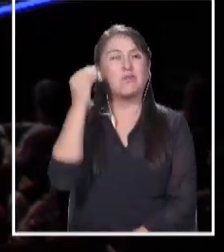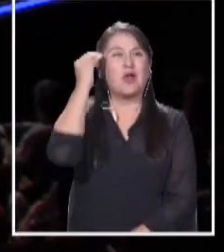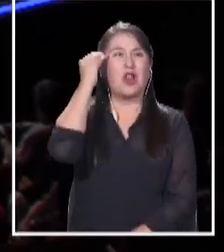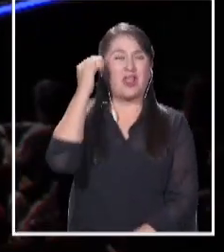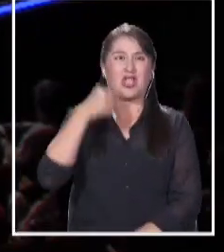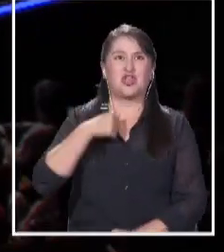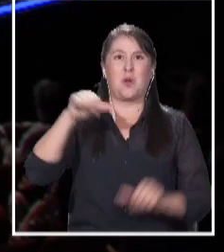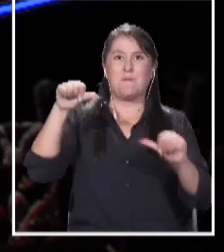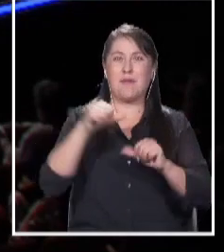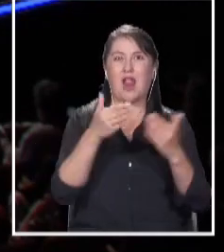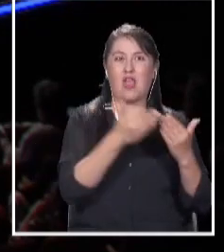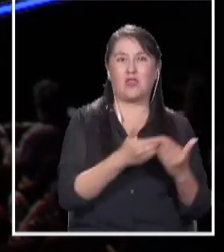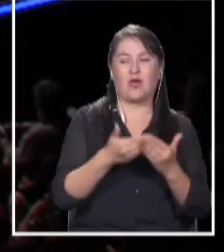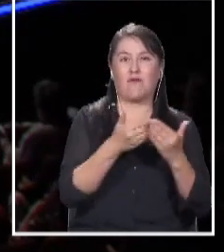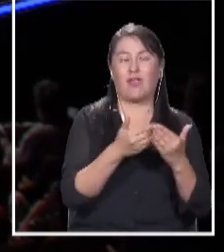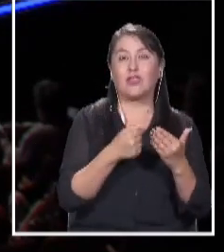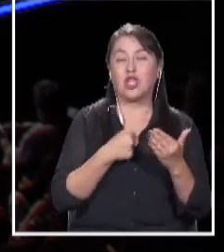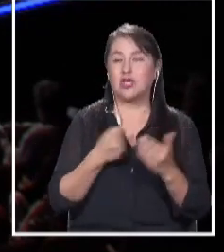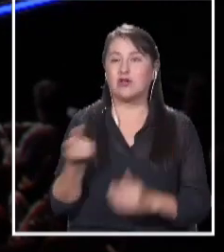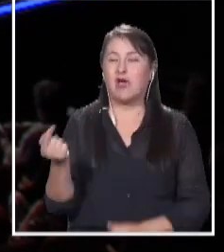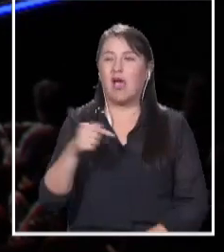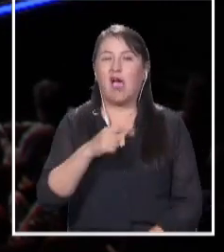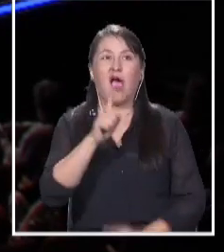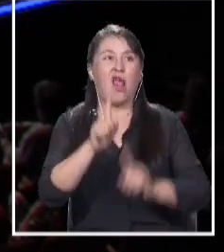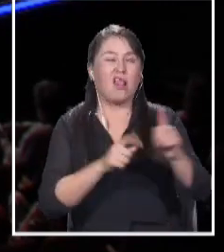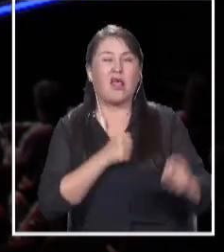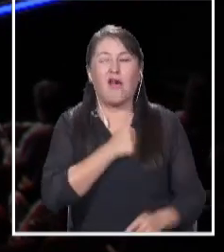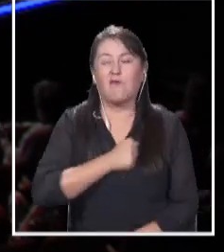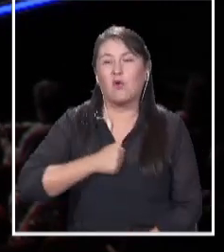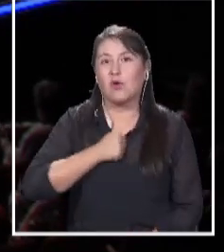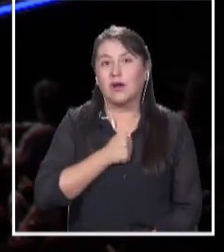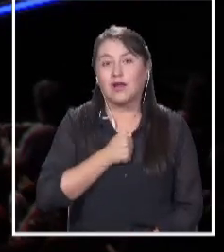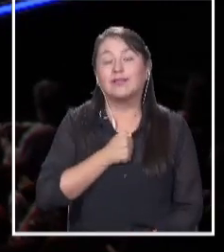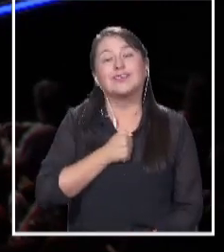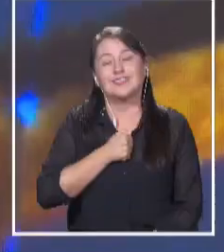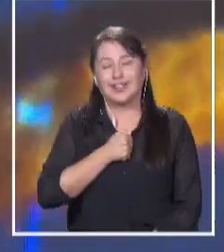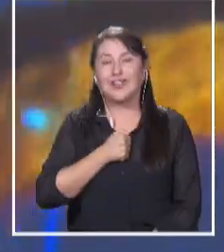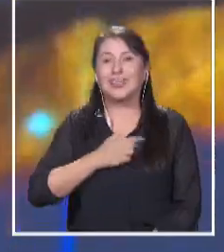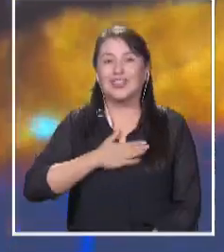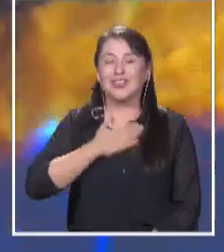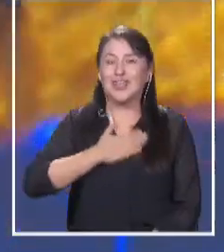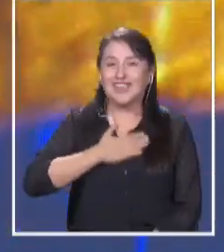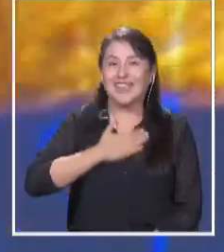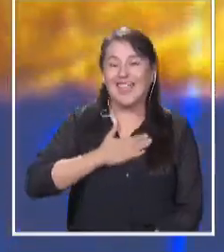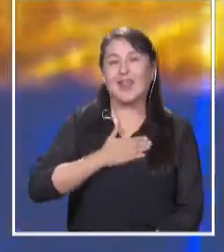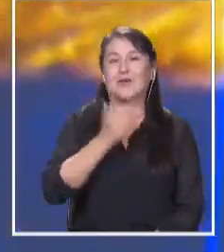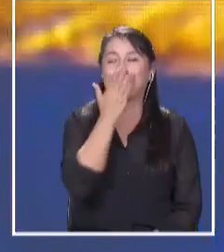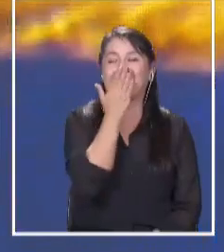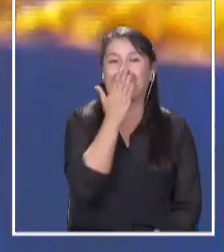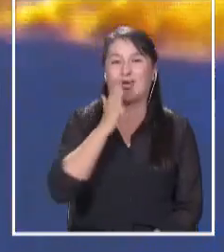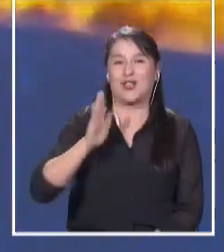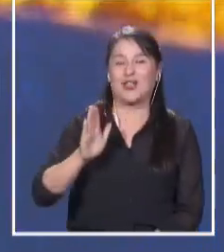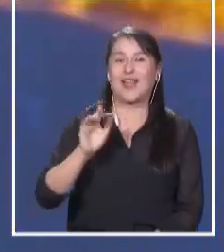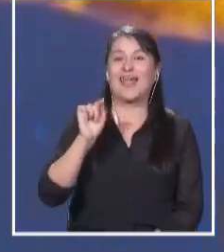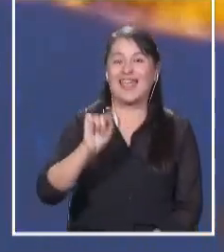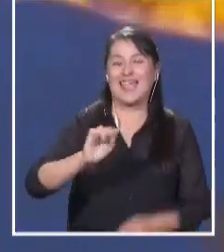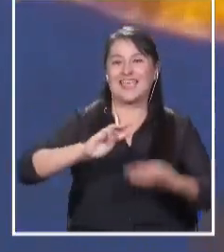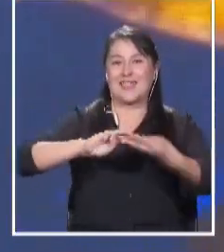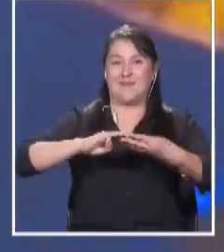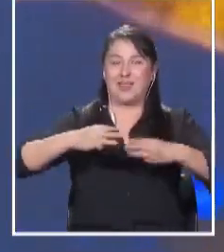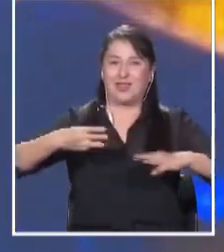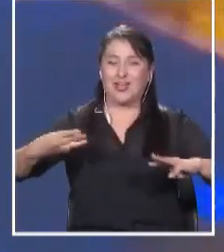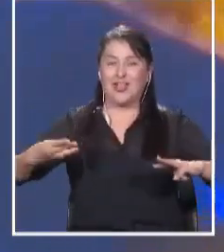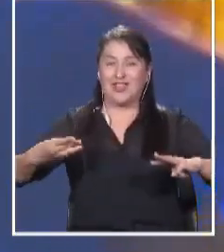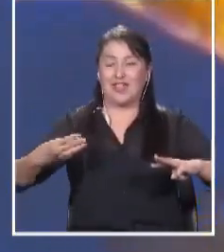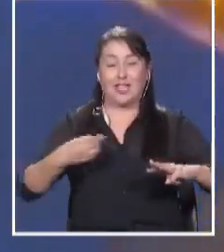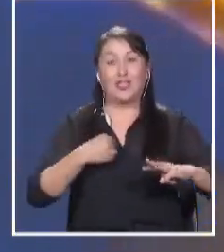no quieres que nadie se aburra cuando viene a escucharte a ti. Entonces, una de mis pasiones y de mis ganas era mejorar en esas metodologías. Y